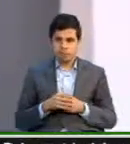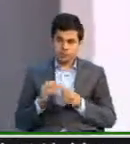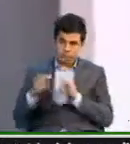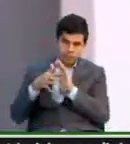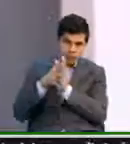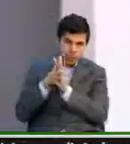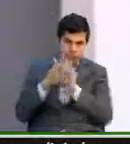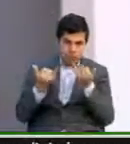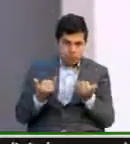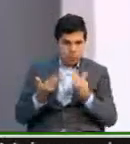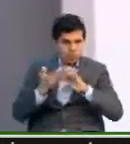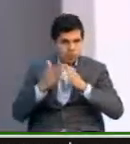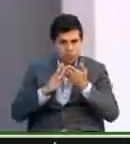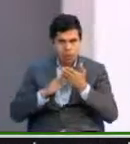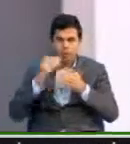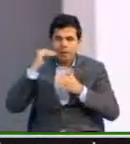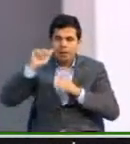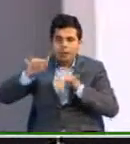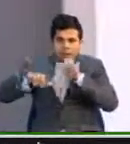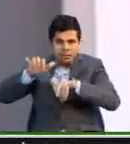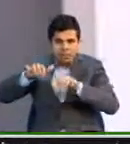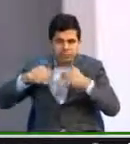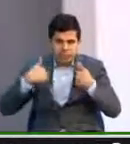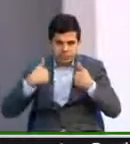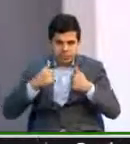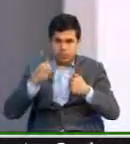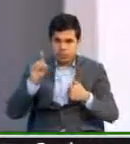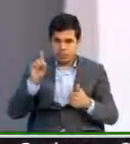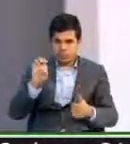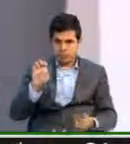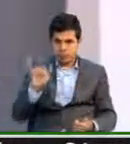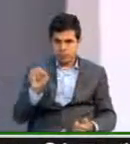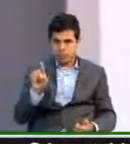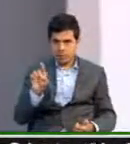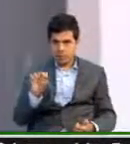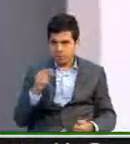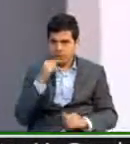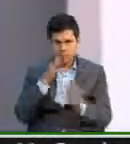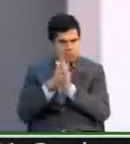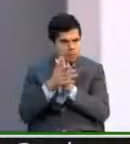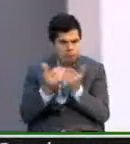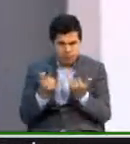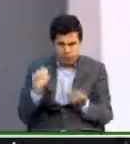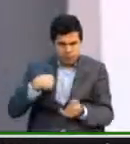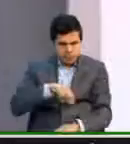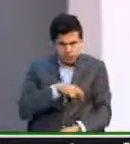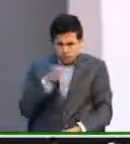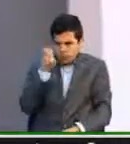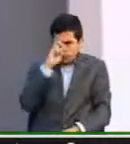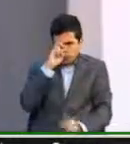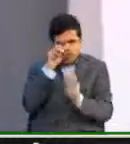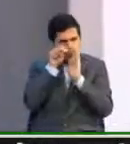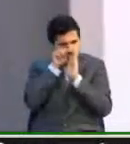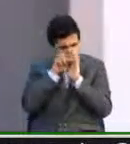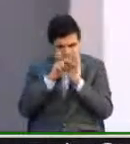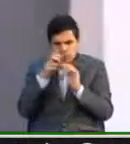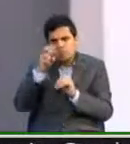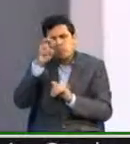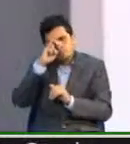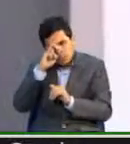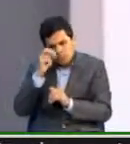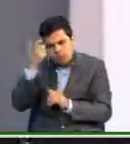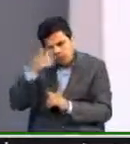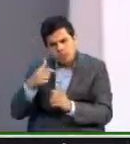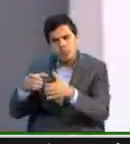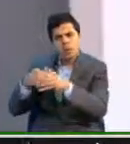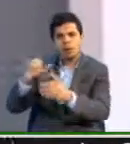la comunidad, la Secretaria de Salud Municipal, Daisy Machuca, afirmó que han venido siendo muy estrictos a la hora de reunirse con los representantes de la